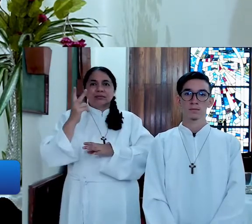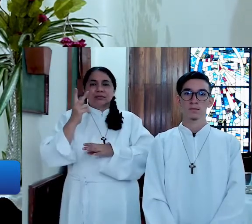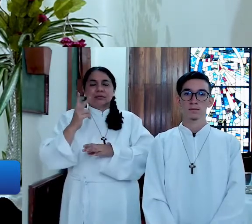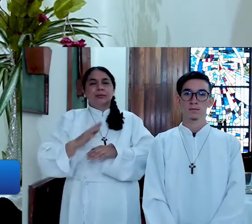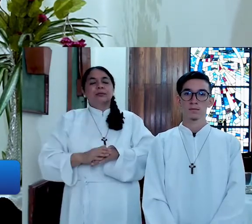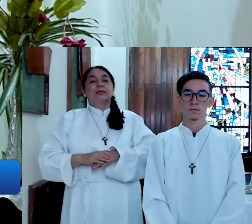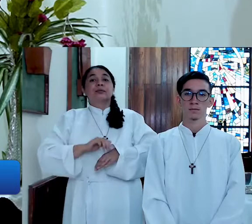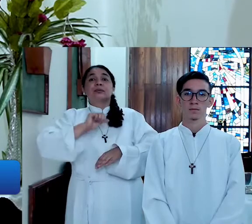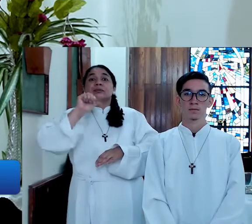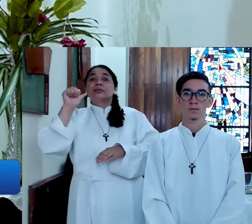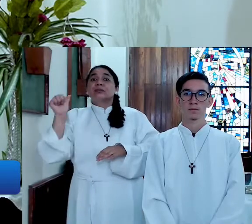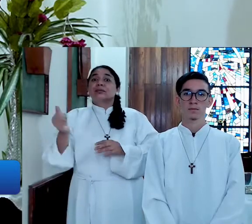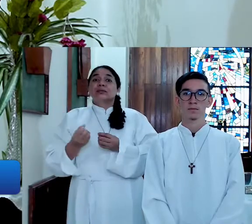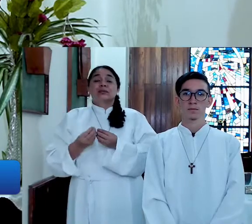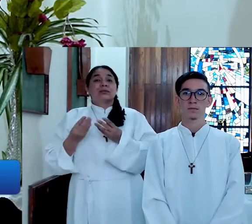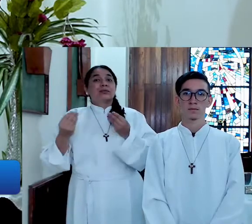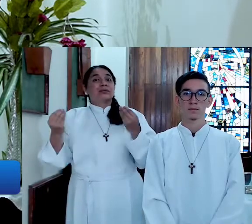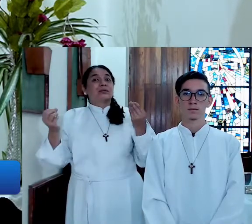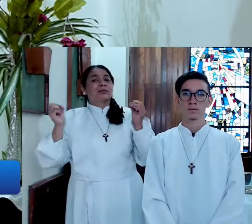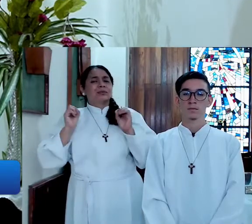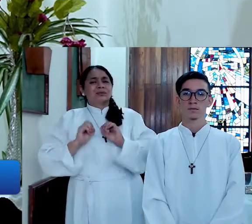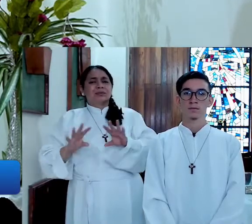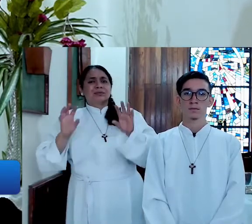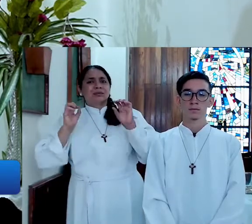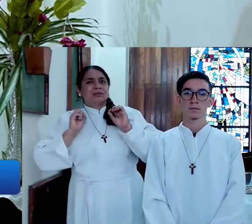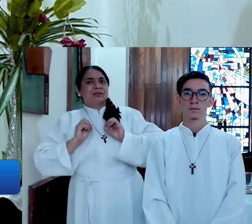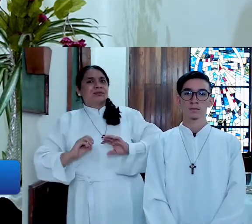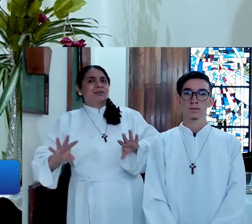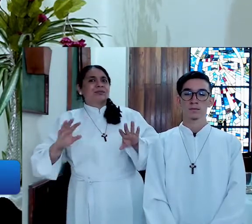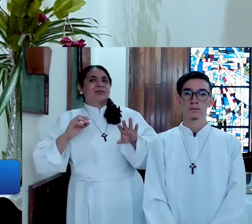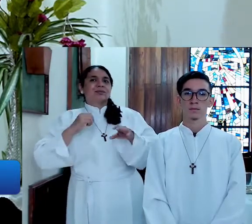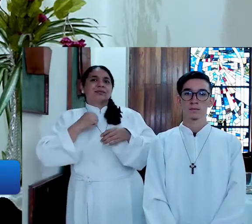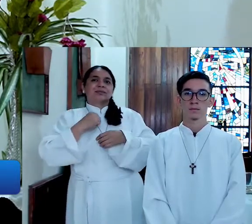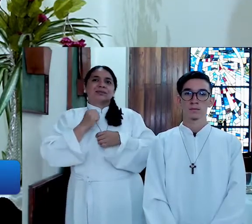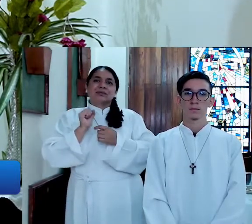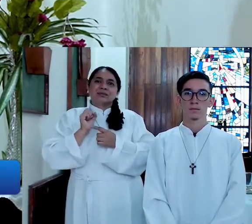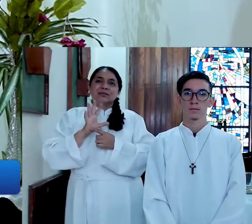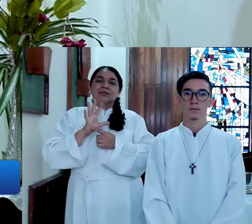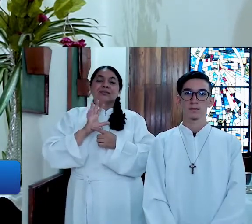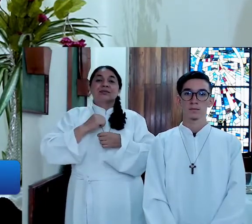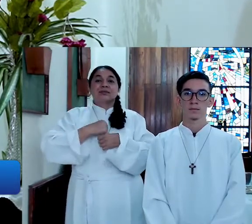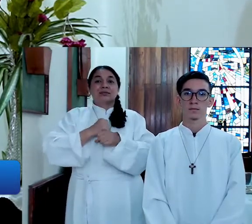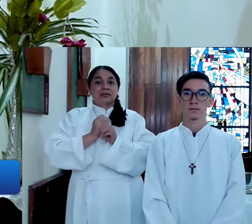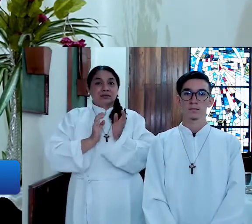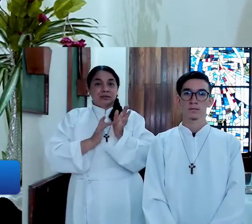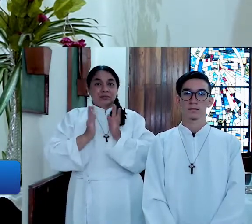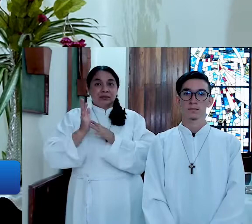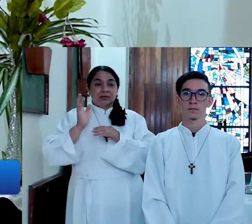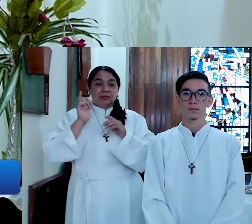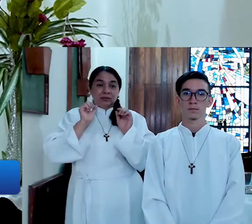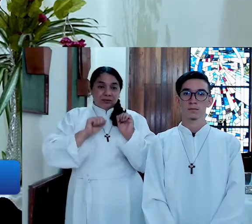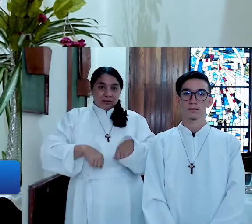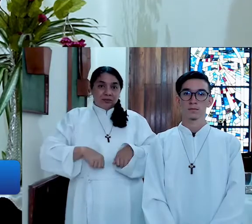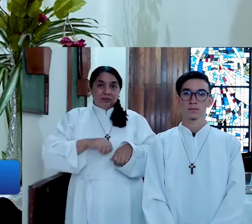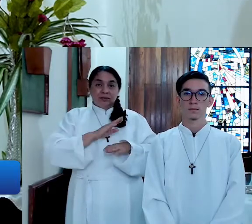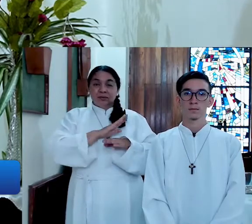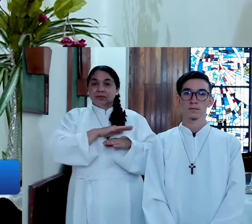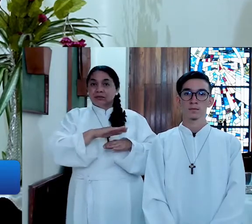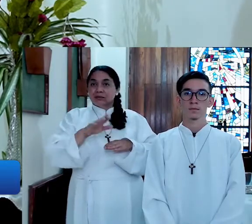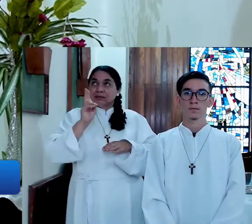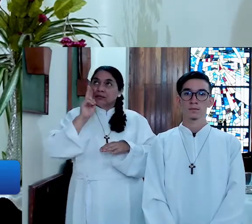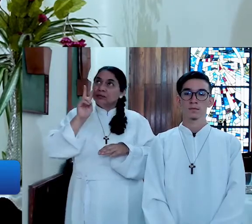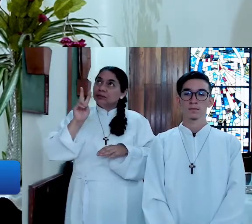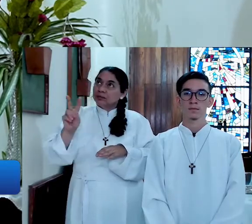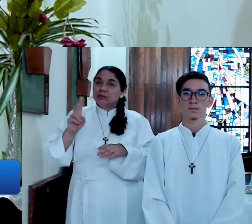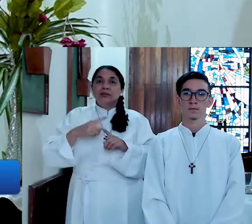Otras muchas señales milagrosas hizo Jesús en presencia de sus discípulos, pero no están escritas en